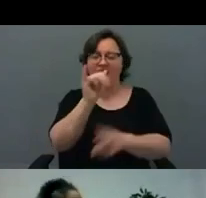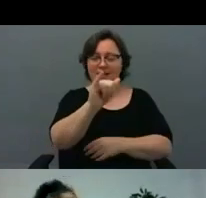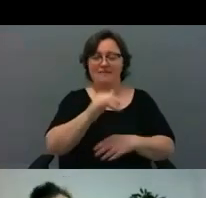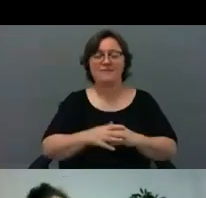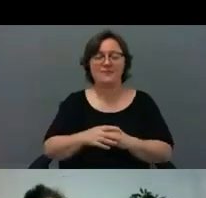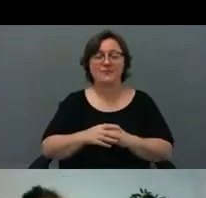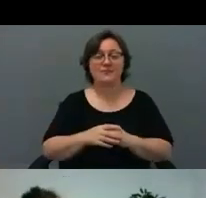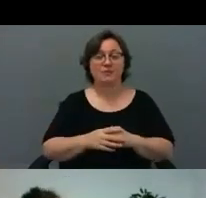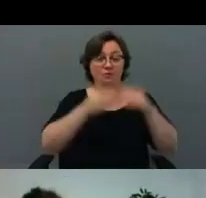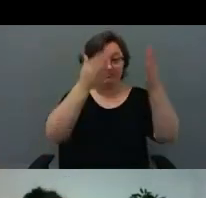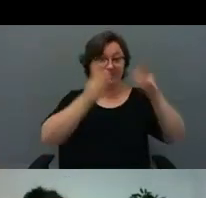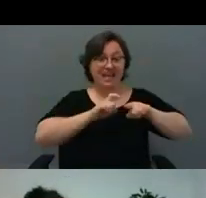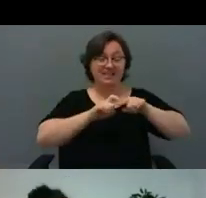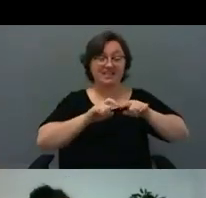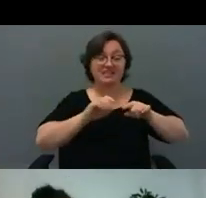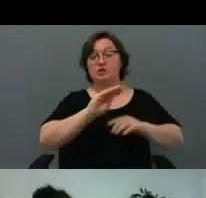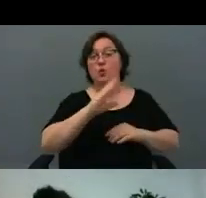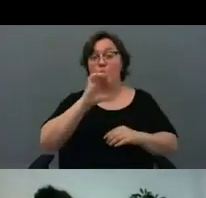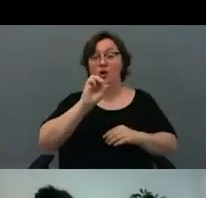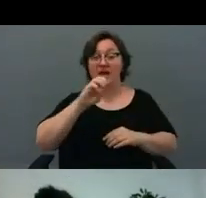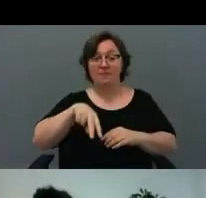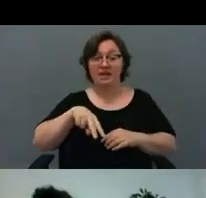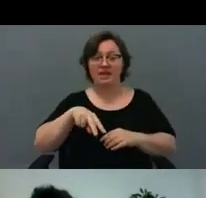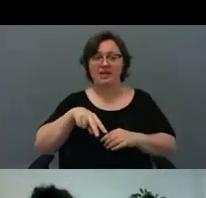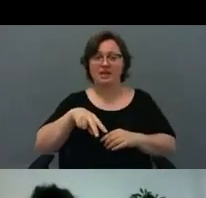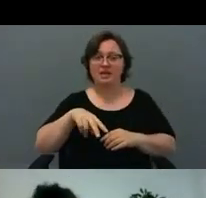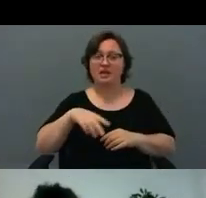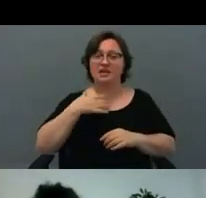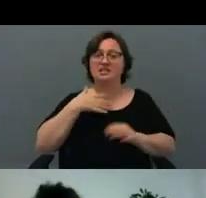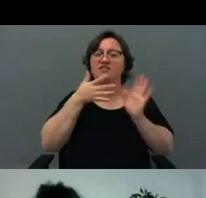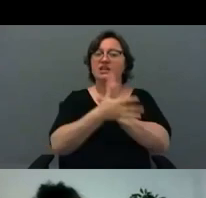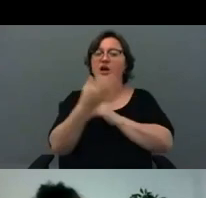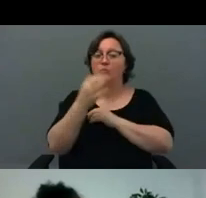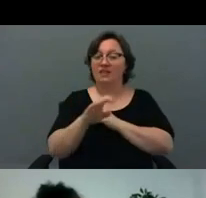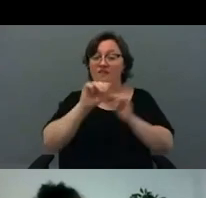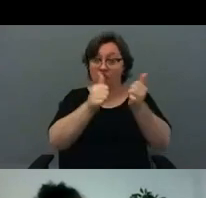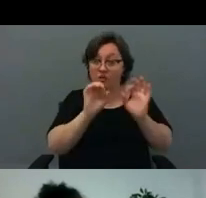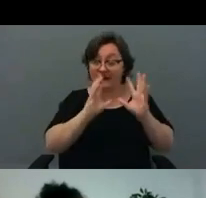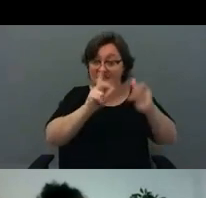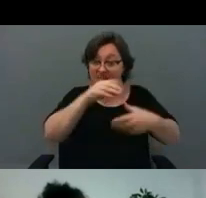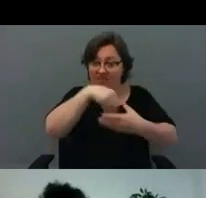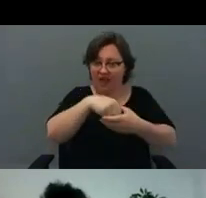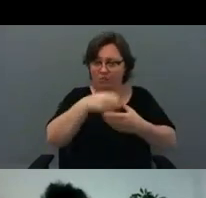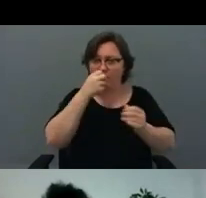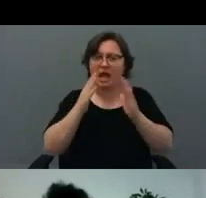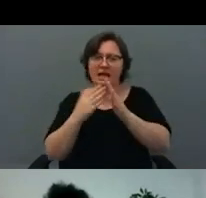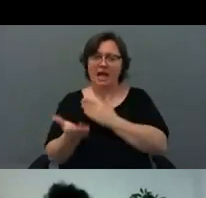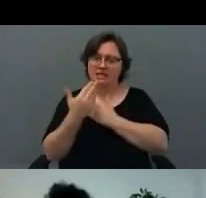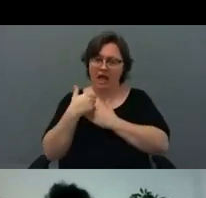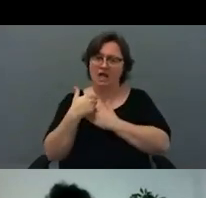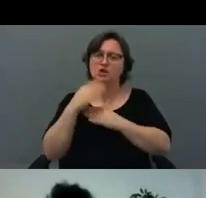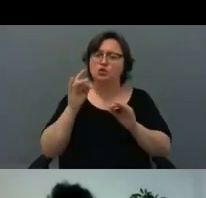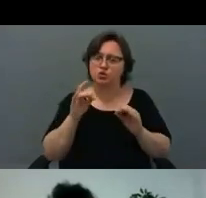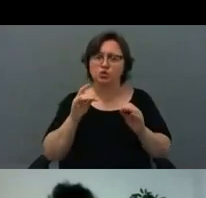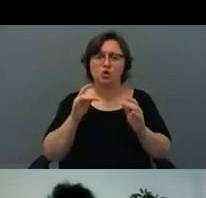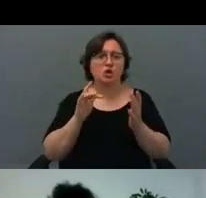es Carmen, por las necesidades de Carmen, yo creo que sí es conveniente la forma en que está. Viene a casa, está en casa, tiene su momento de morriña